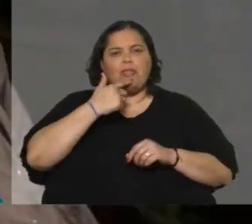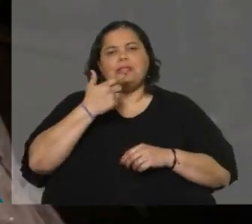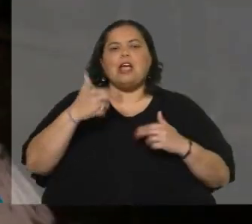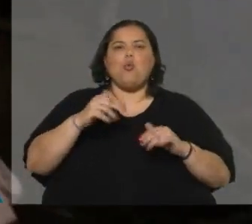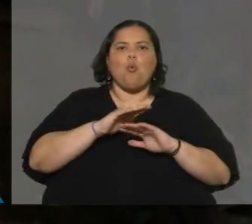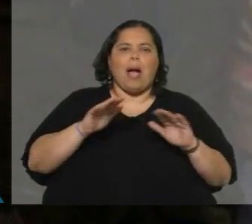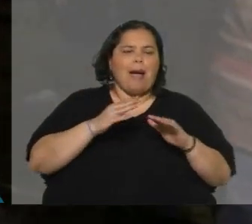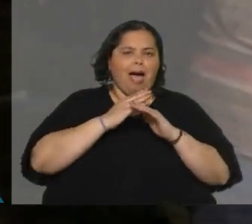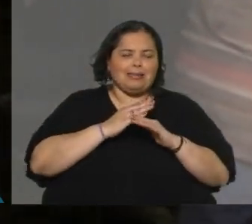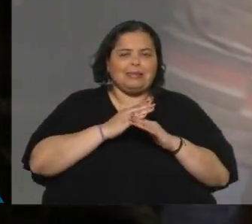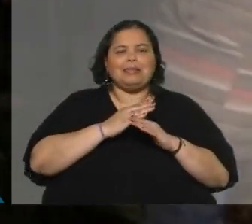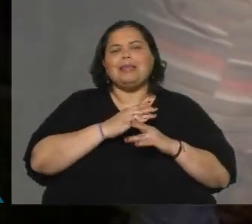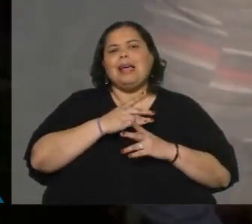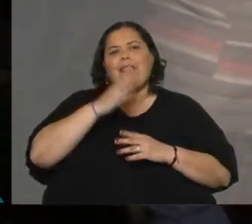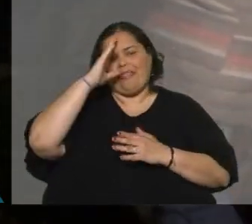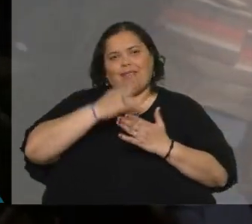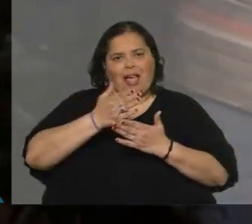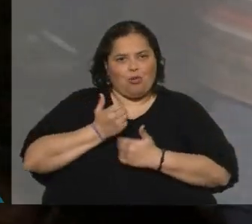Terrorismo de Estado en este país. Nunca más.